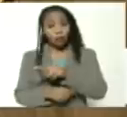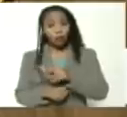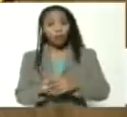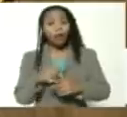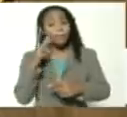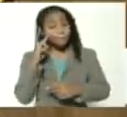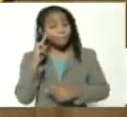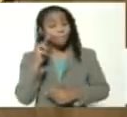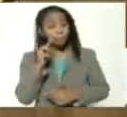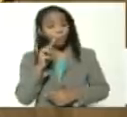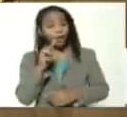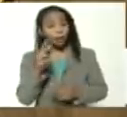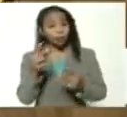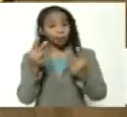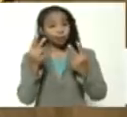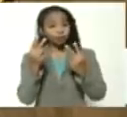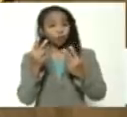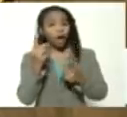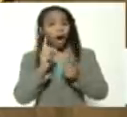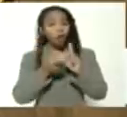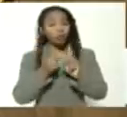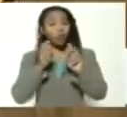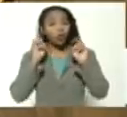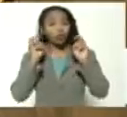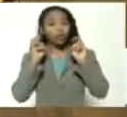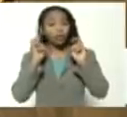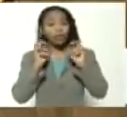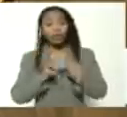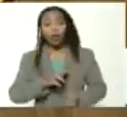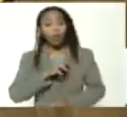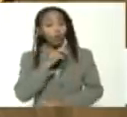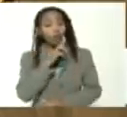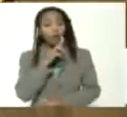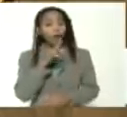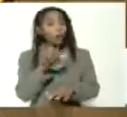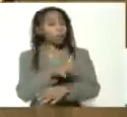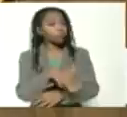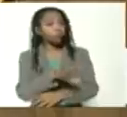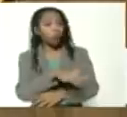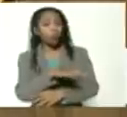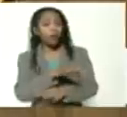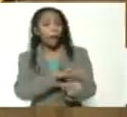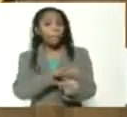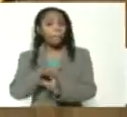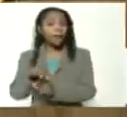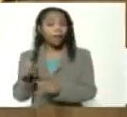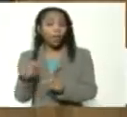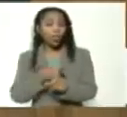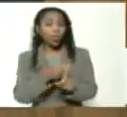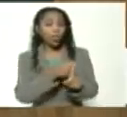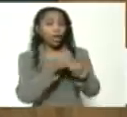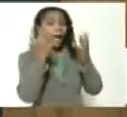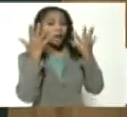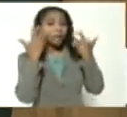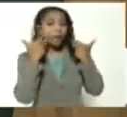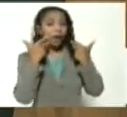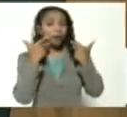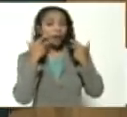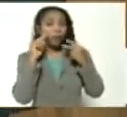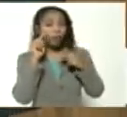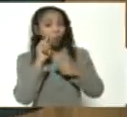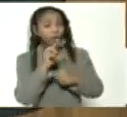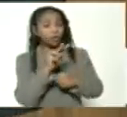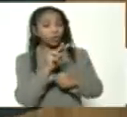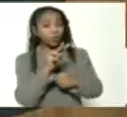que algunas de las tramas han sido tan terribles en donde, aparte del maltrato animal, hemos visto